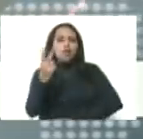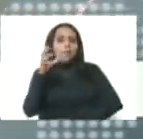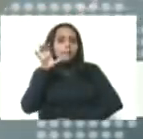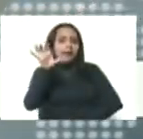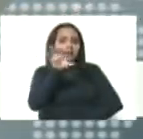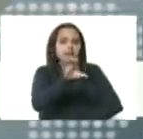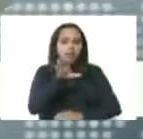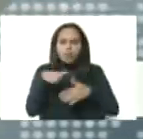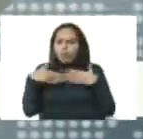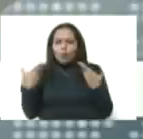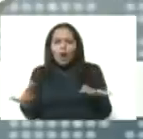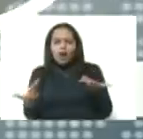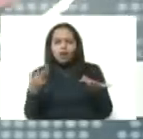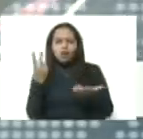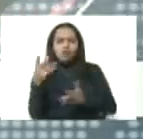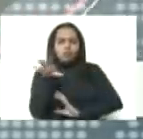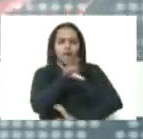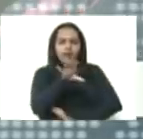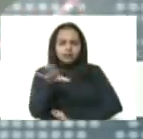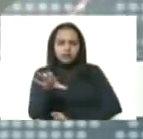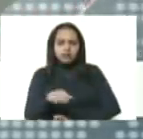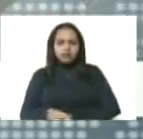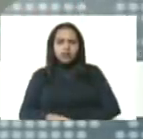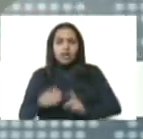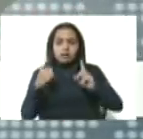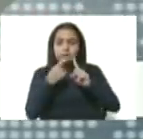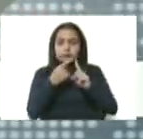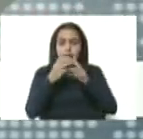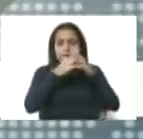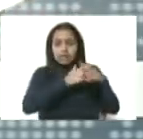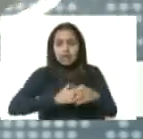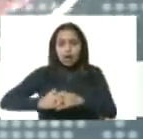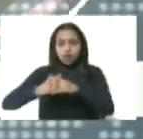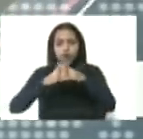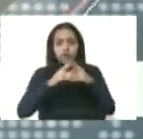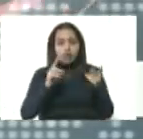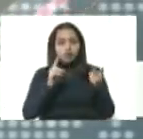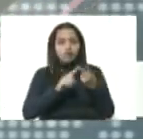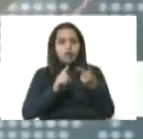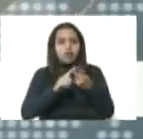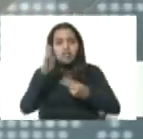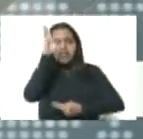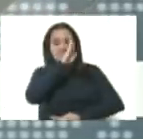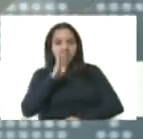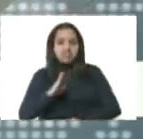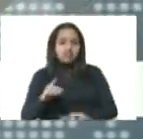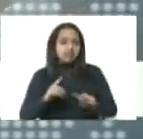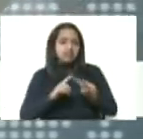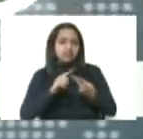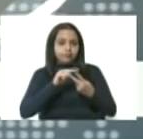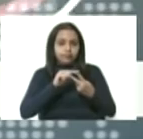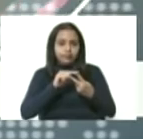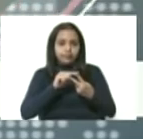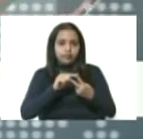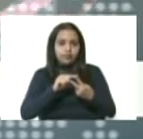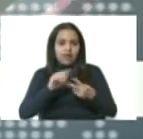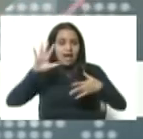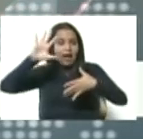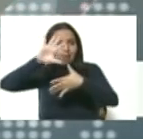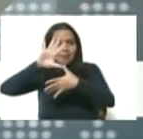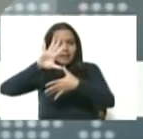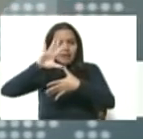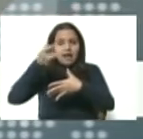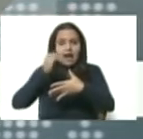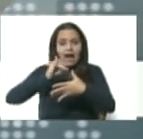países. ¿Quiénes son esos dos países? Estados Unidos de Norteamérica y Brasil. En las Américas